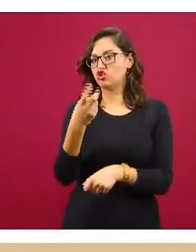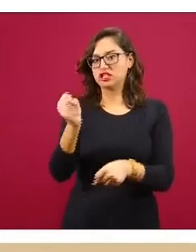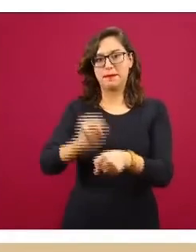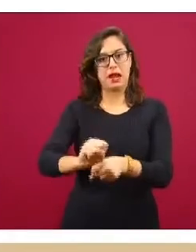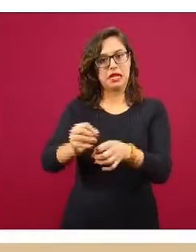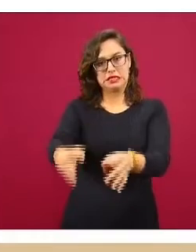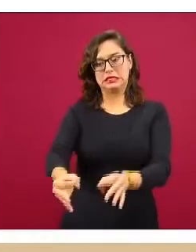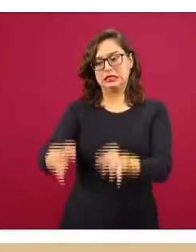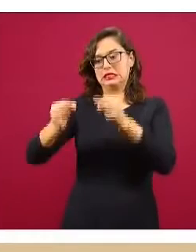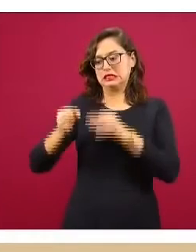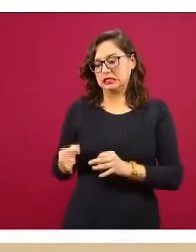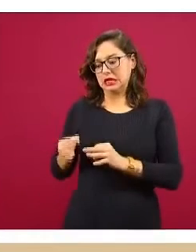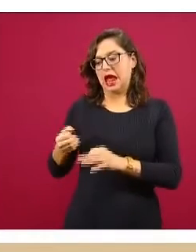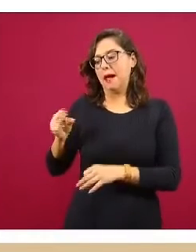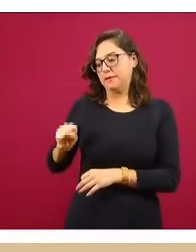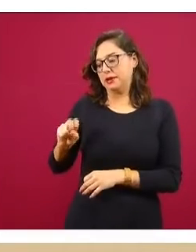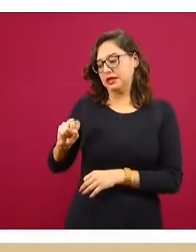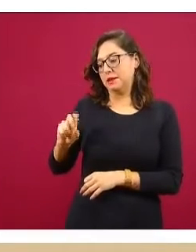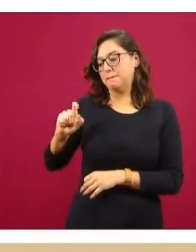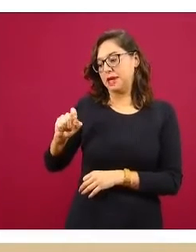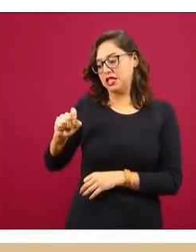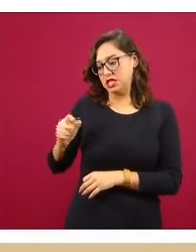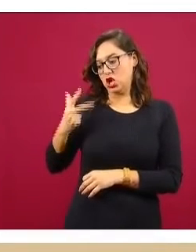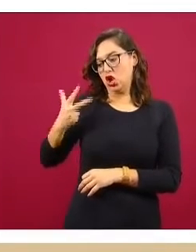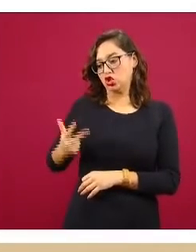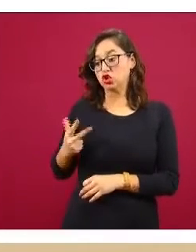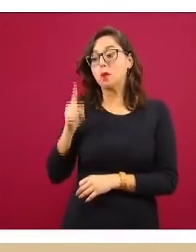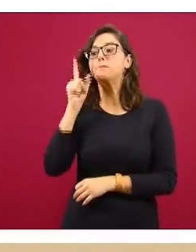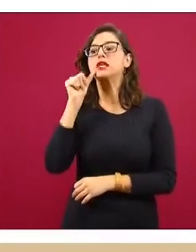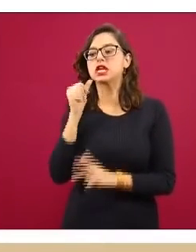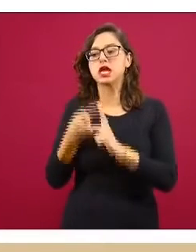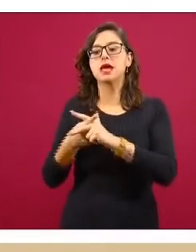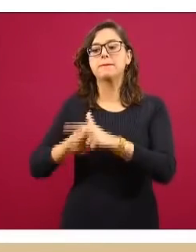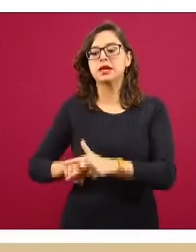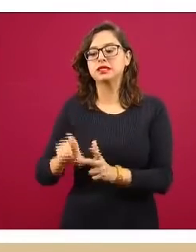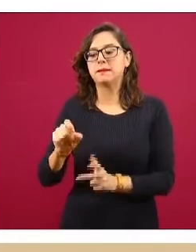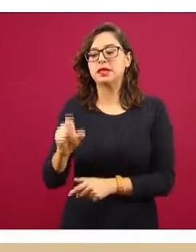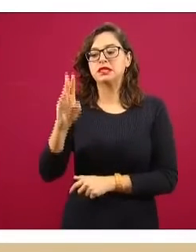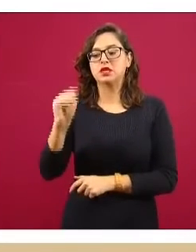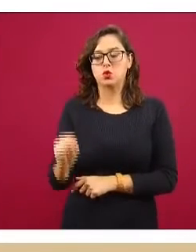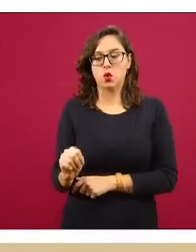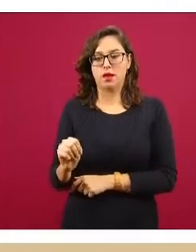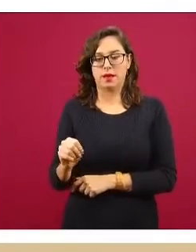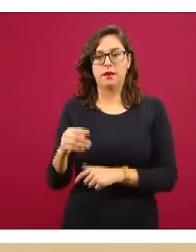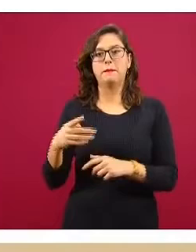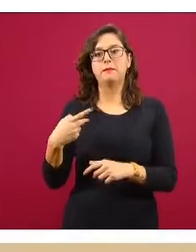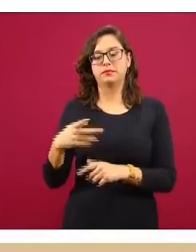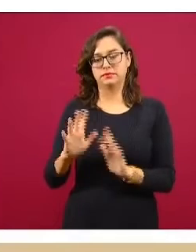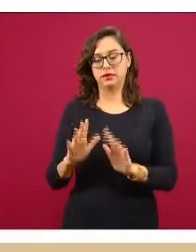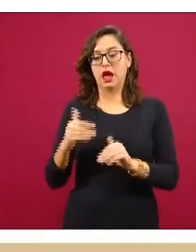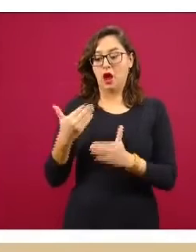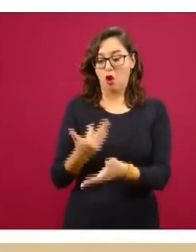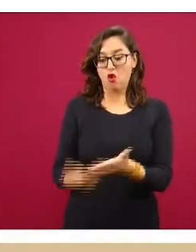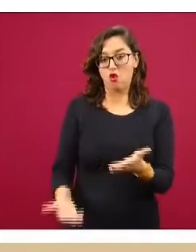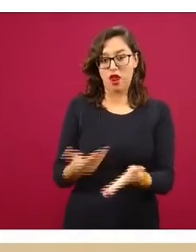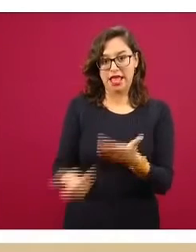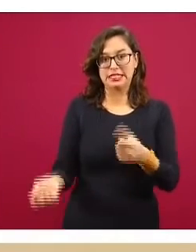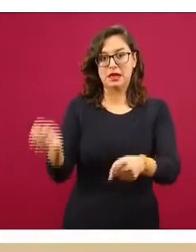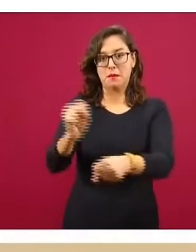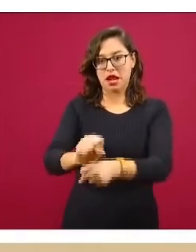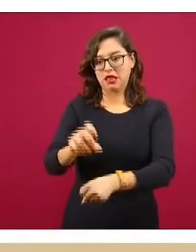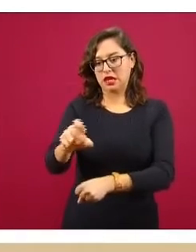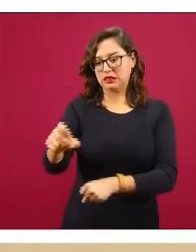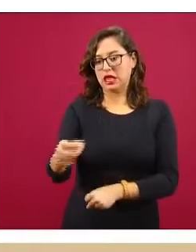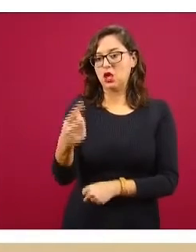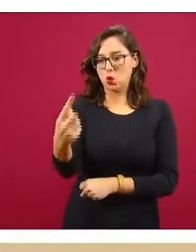30, seguimos con este espacio de, en la gráfica, presentar la semana 28. Pero todo, de todos